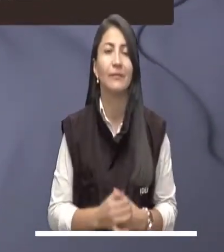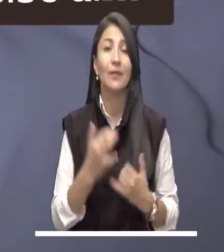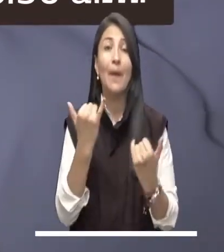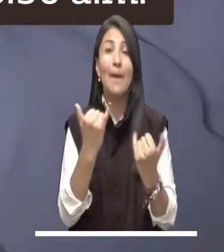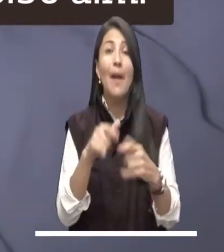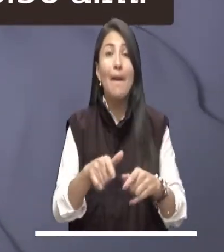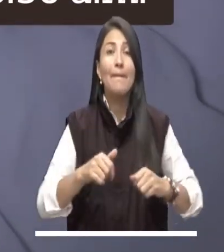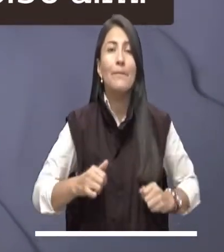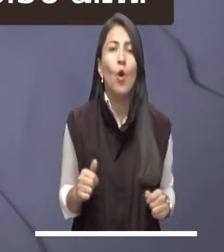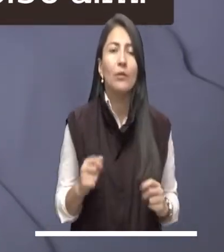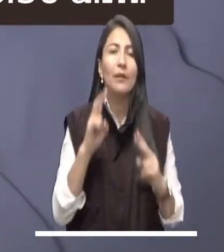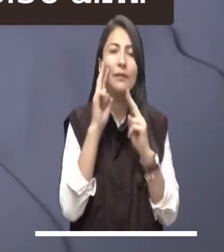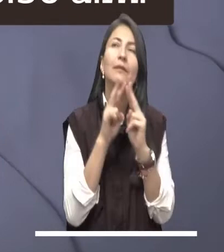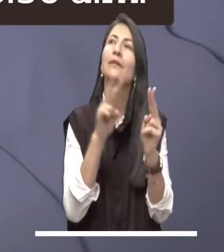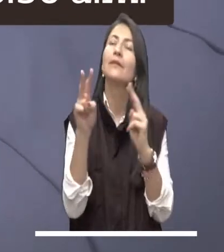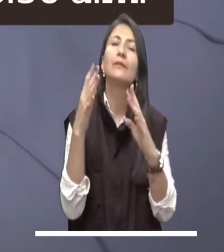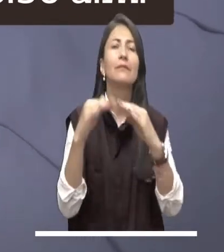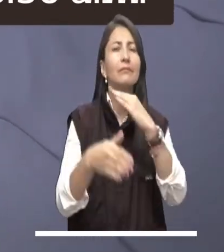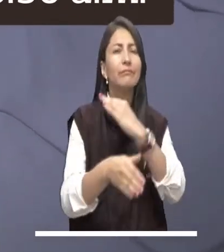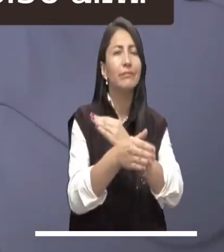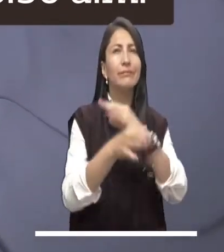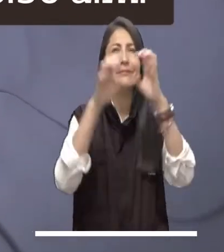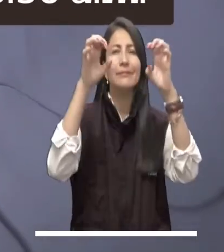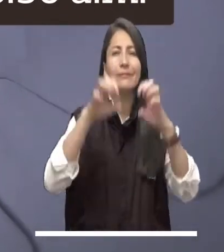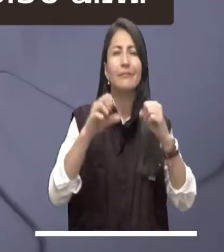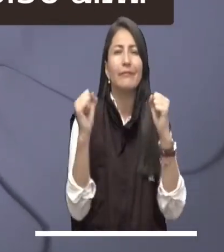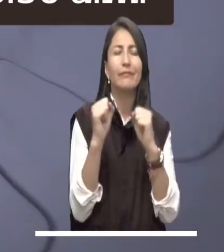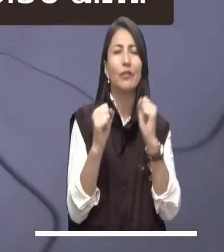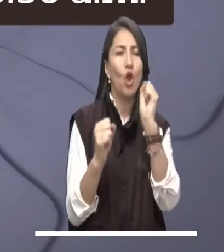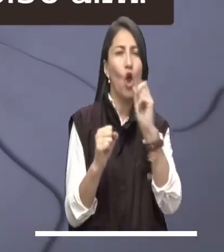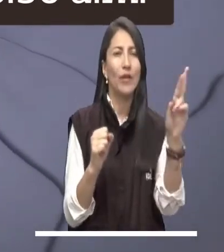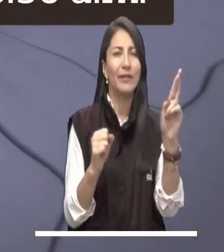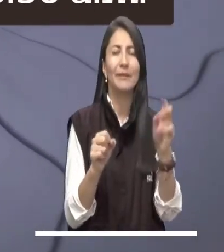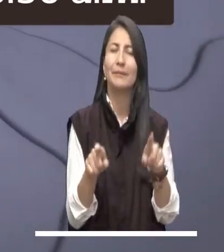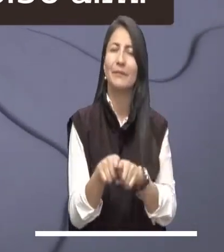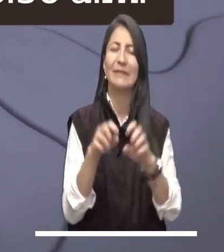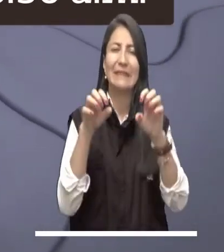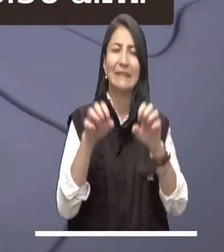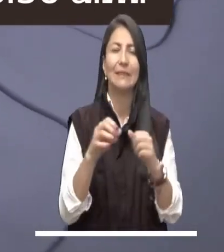bogotá donde seguirán las lluvias y el frío en el oriente capitalino